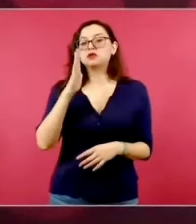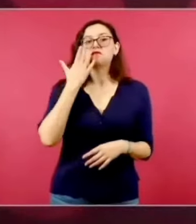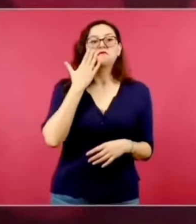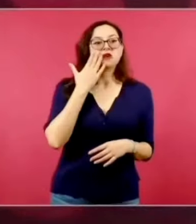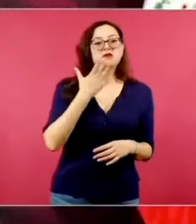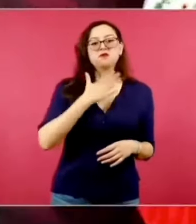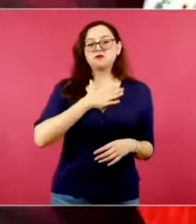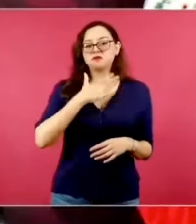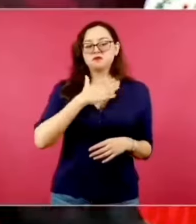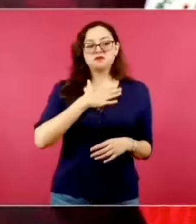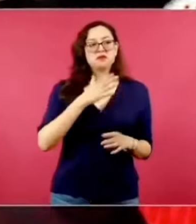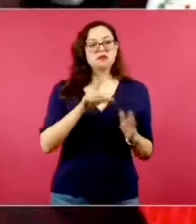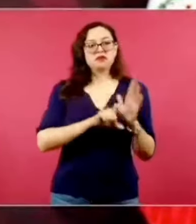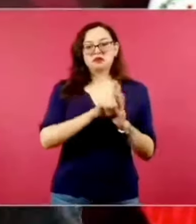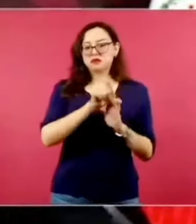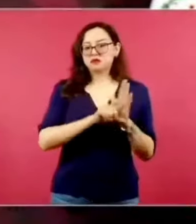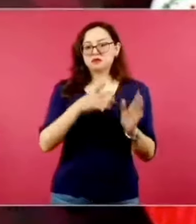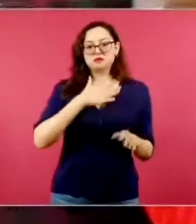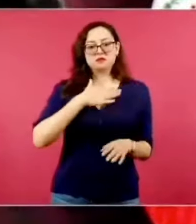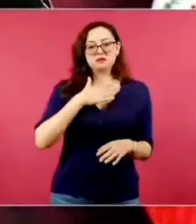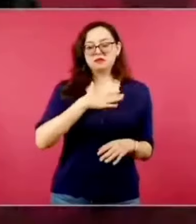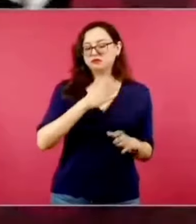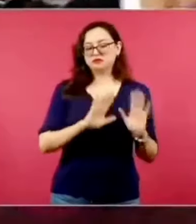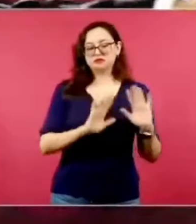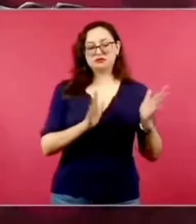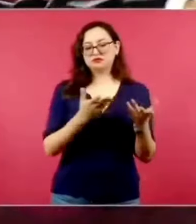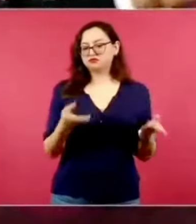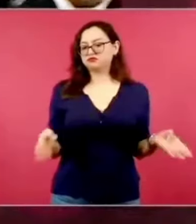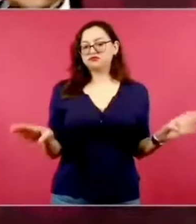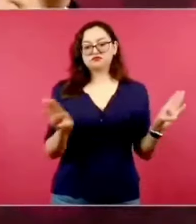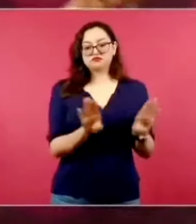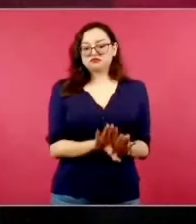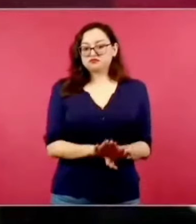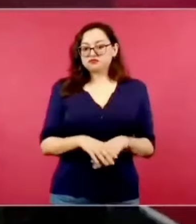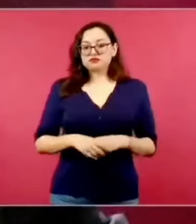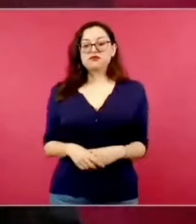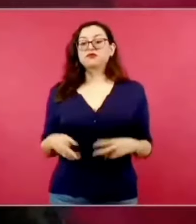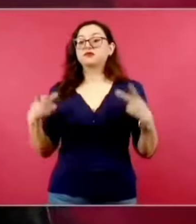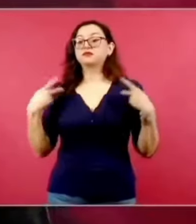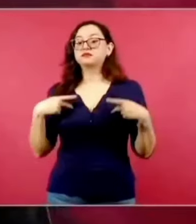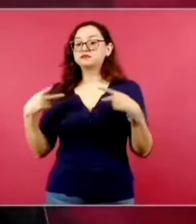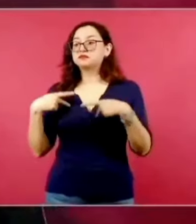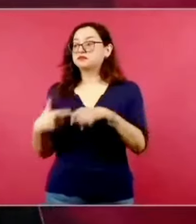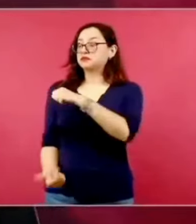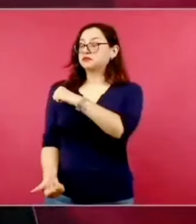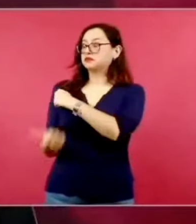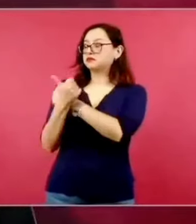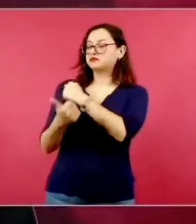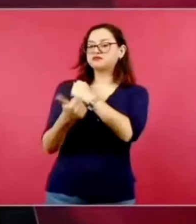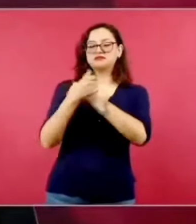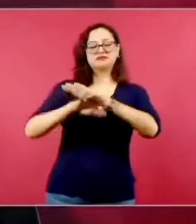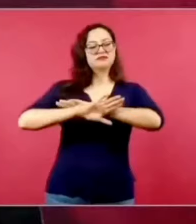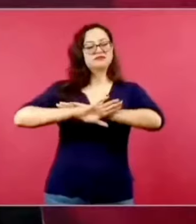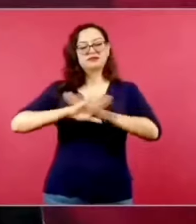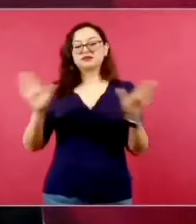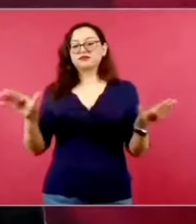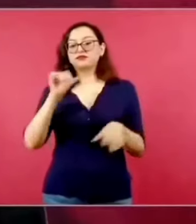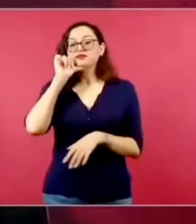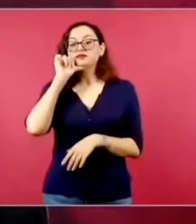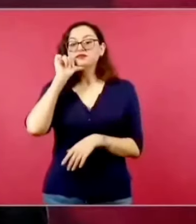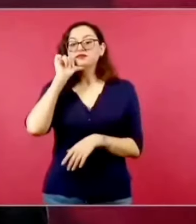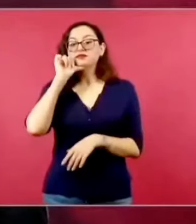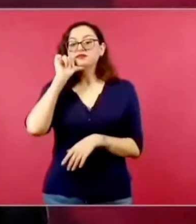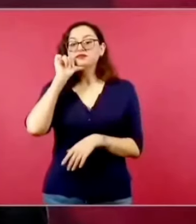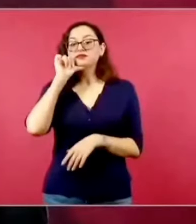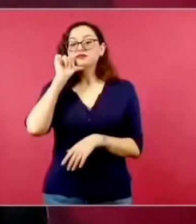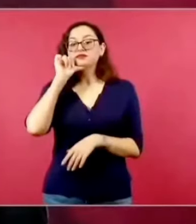sociales pero ya no recibo a nadie solo a mi familia y eso